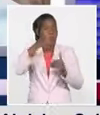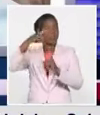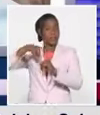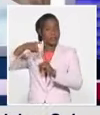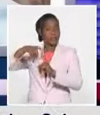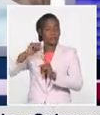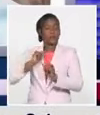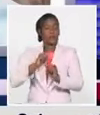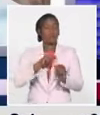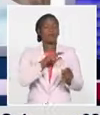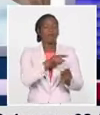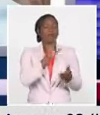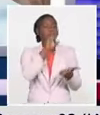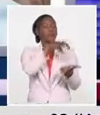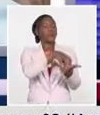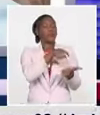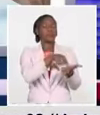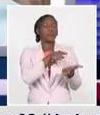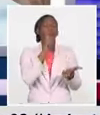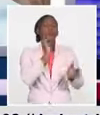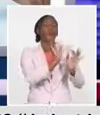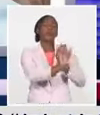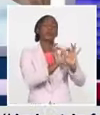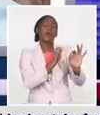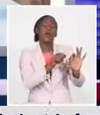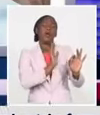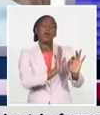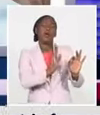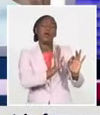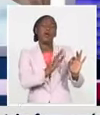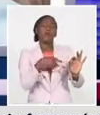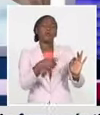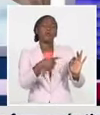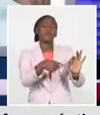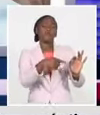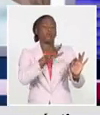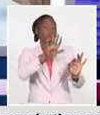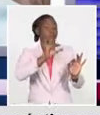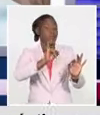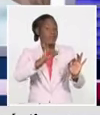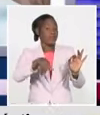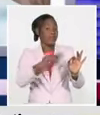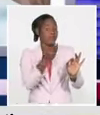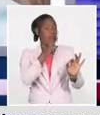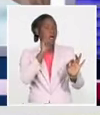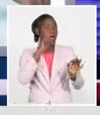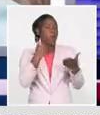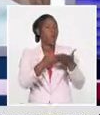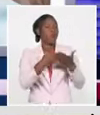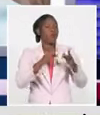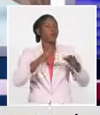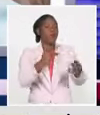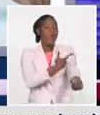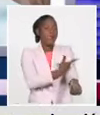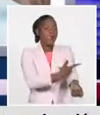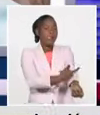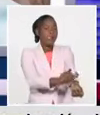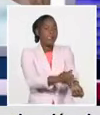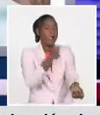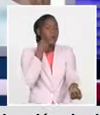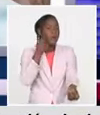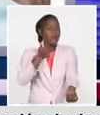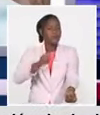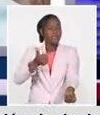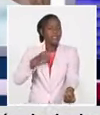los 56 días se toma una muestra para evaluar entonces la eficacia que puede tener en estos individuos que se